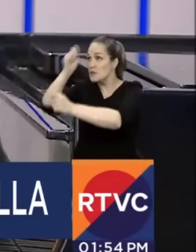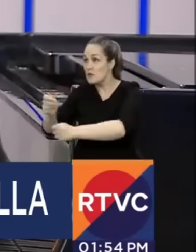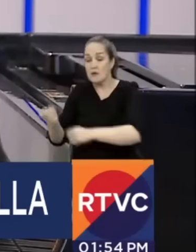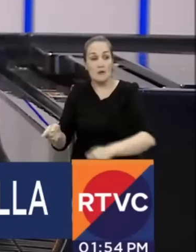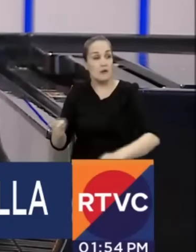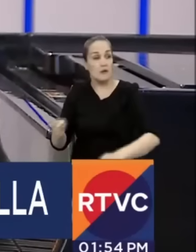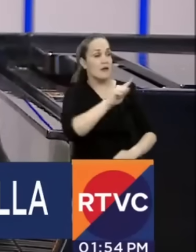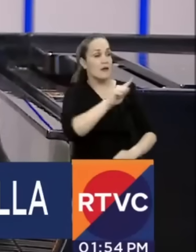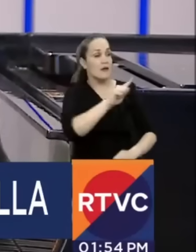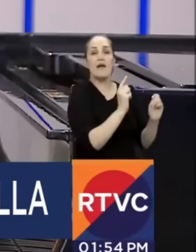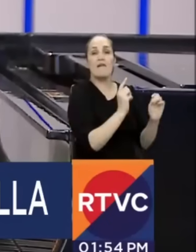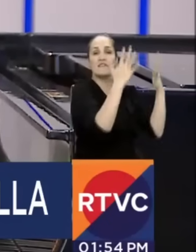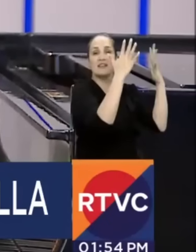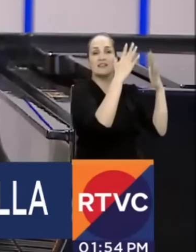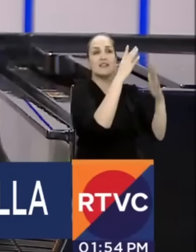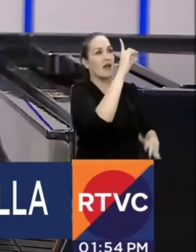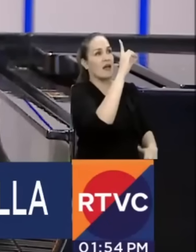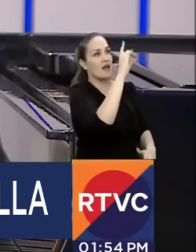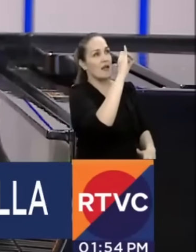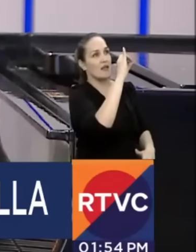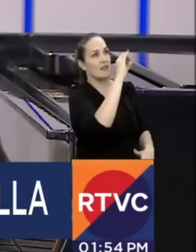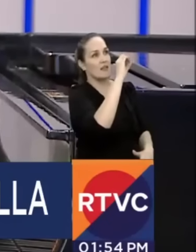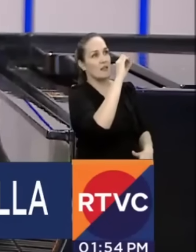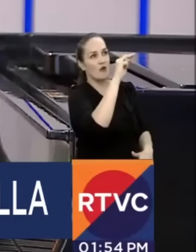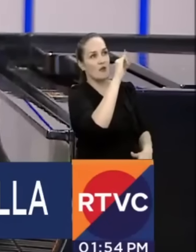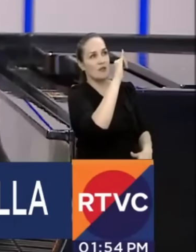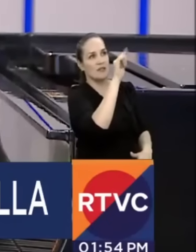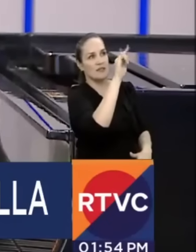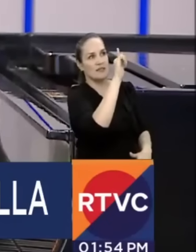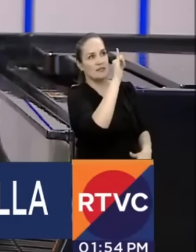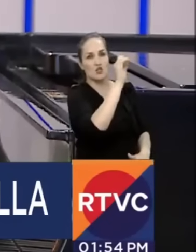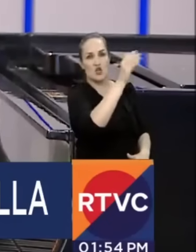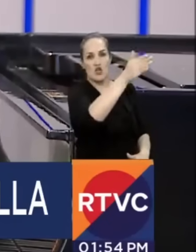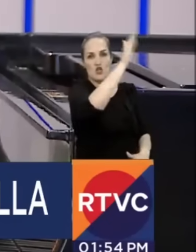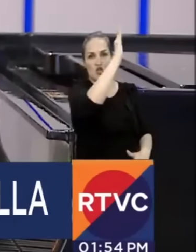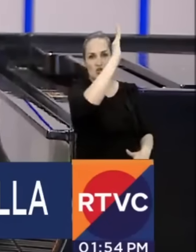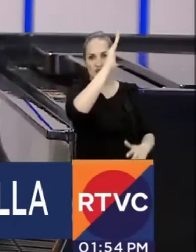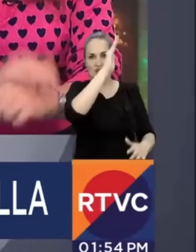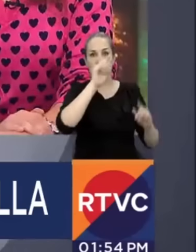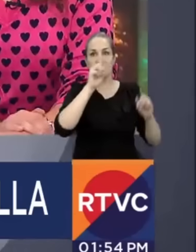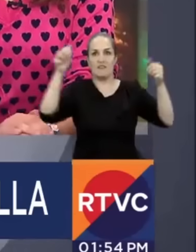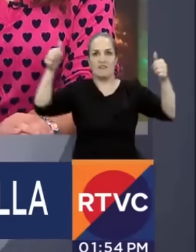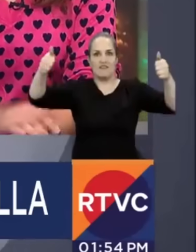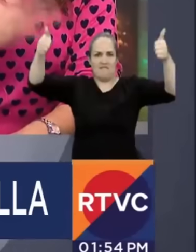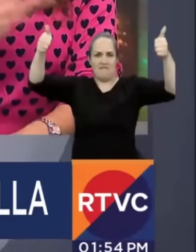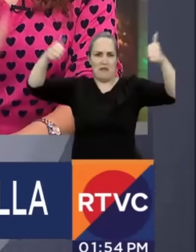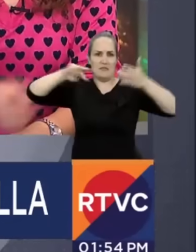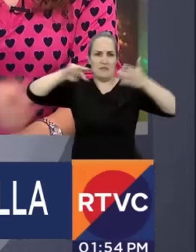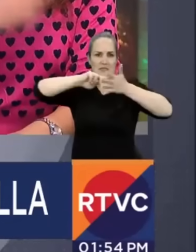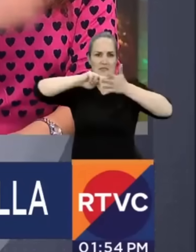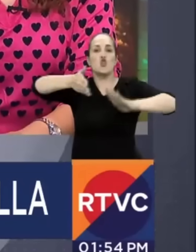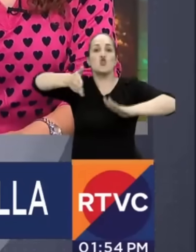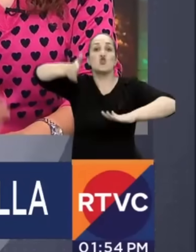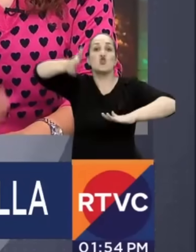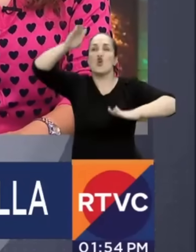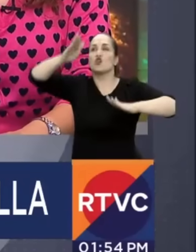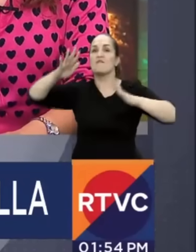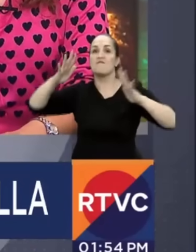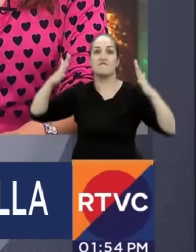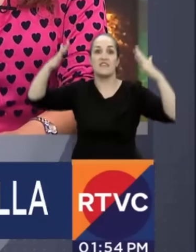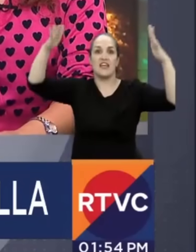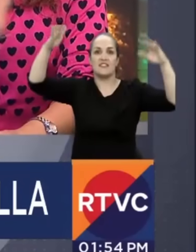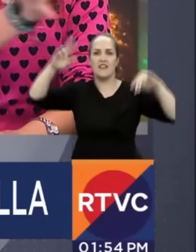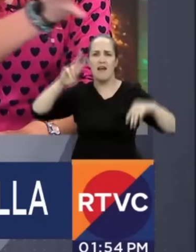dionisianos, que también o dionisiacos, que eran en honor a Dionisio. Los dos eran los dioses de la fiesta, del vino,